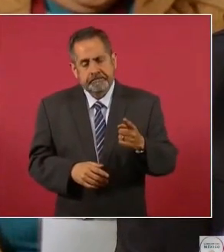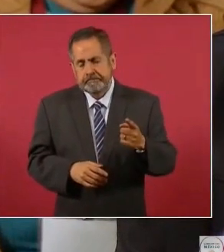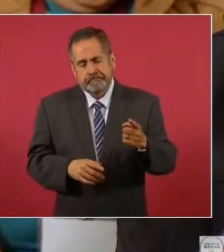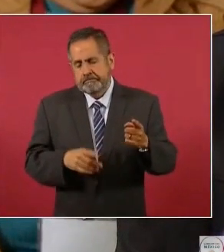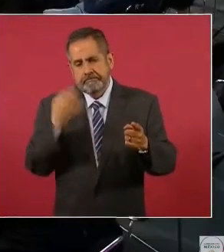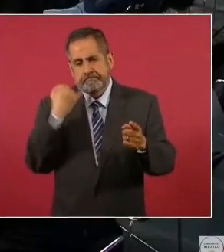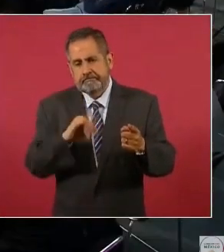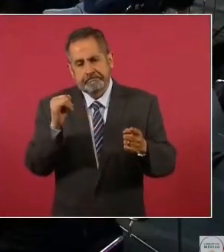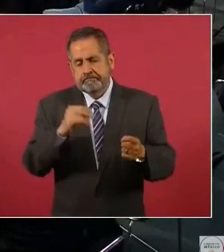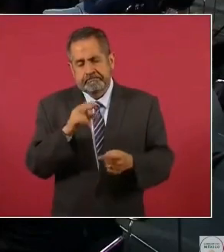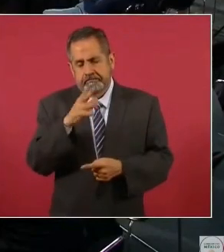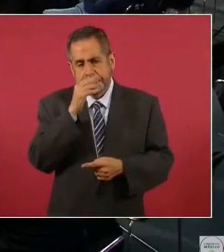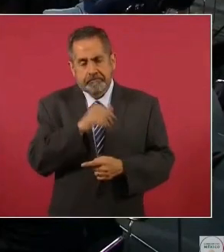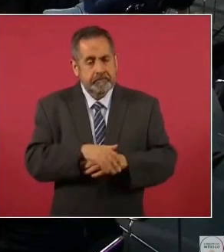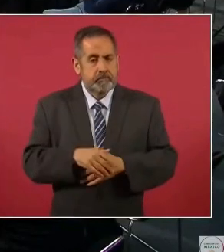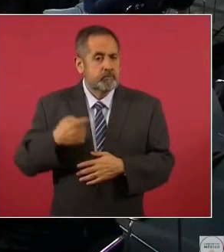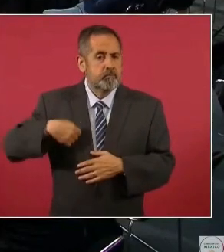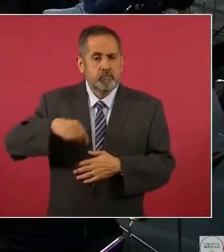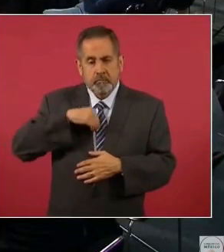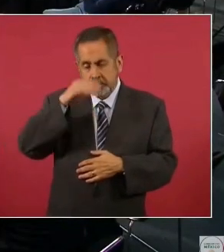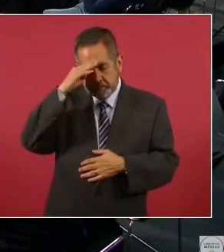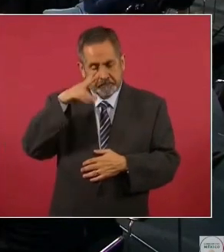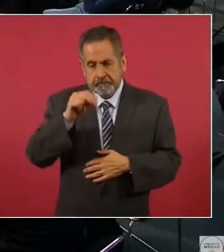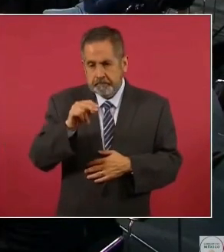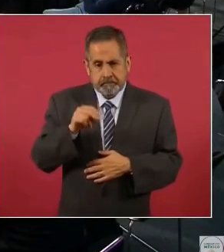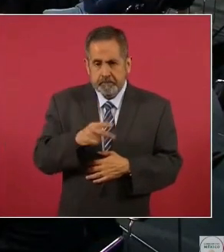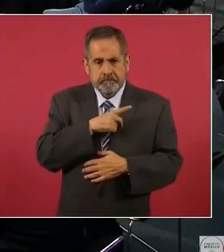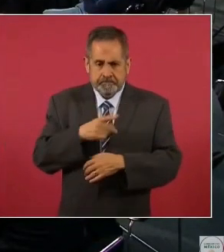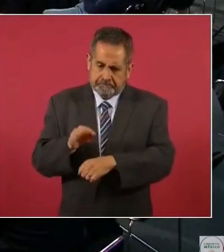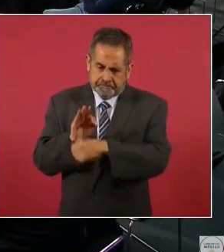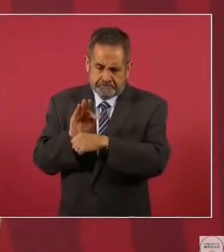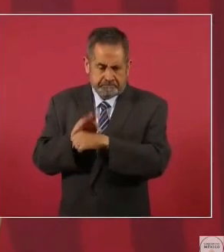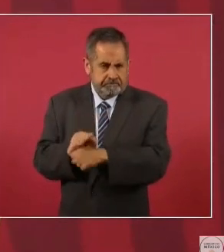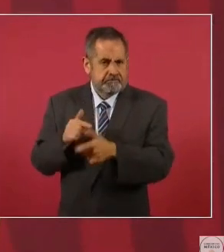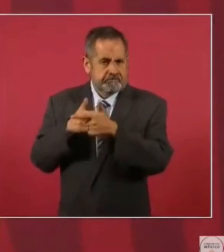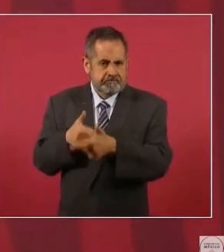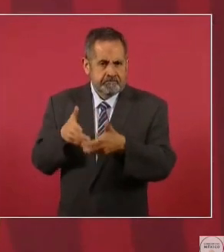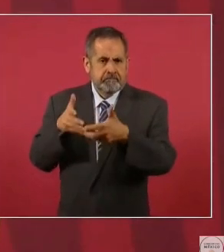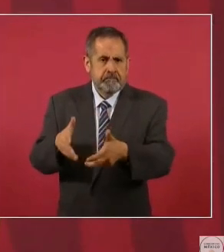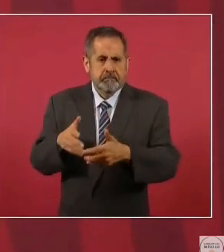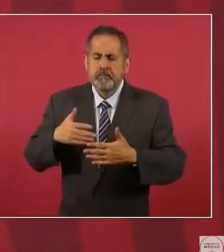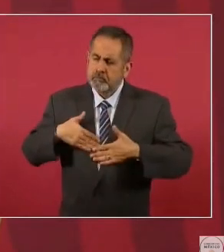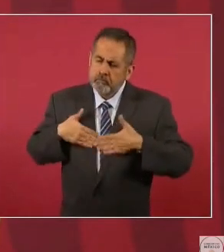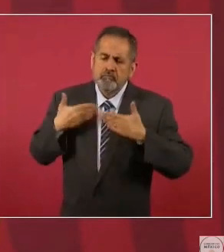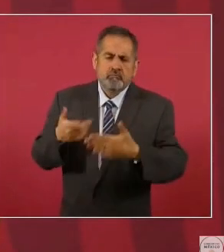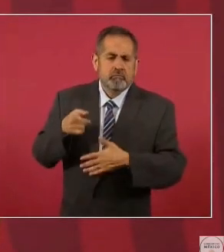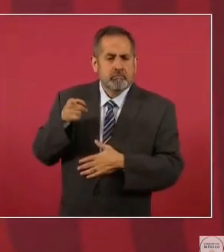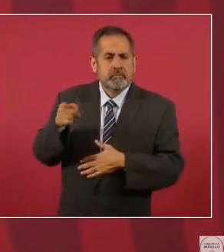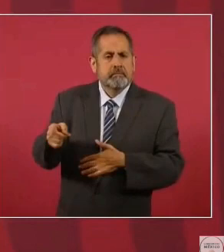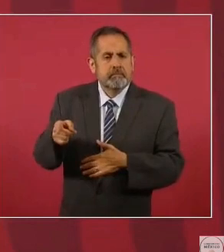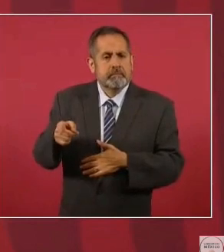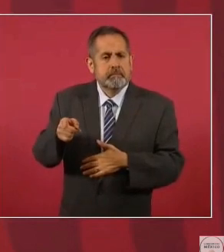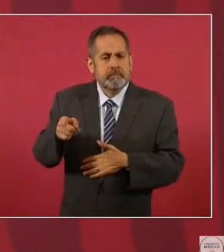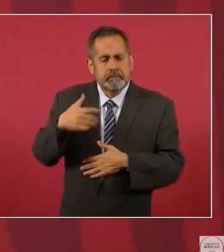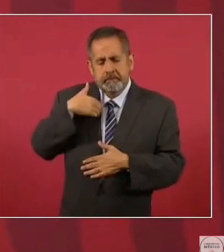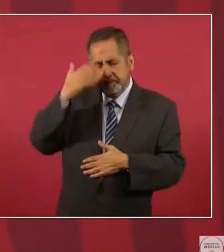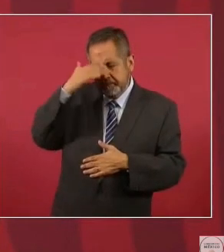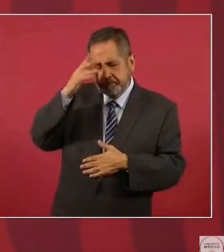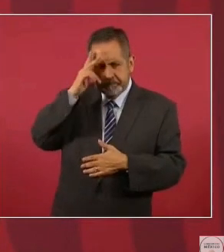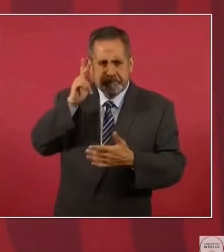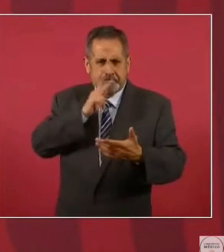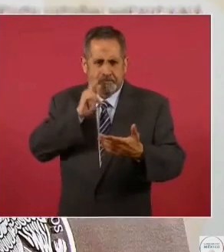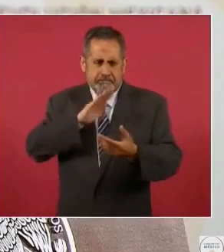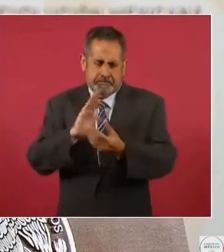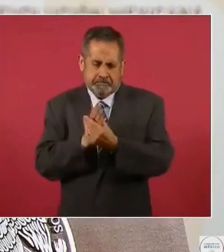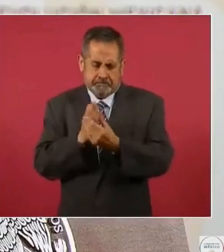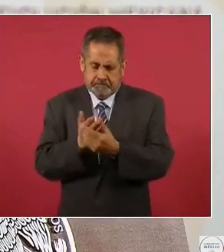inaudito. Nosotros consideramos que esto se tiene que defender, confiamos en que también, creo que hay la evidencia